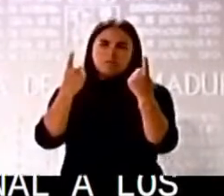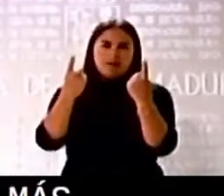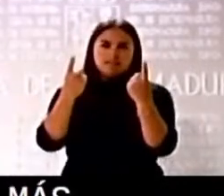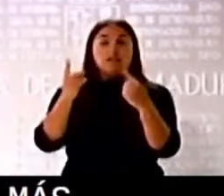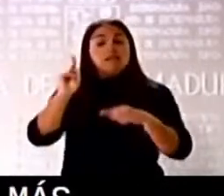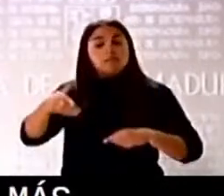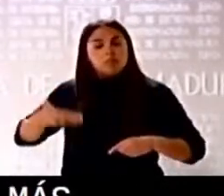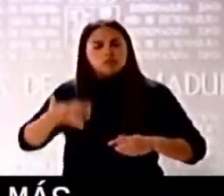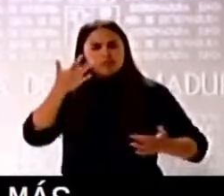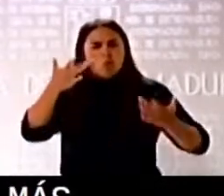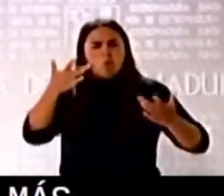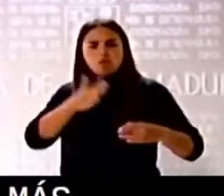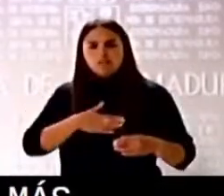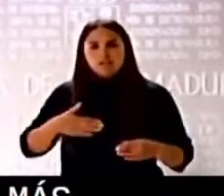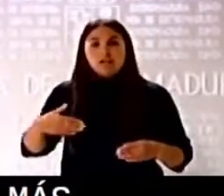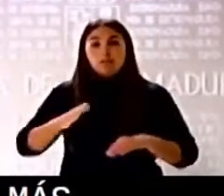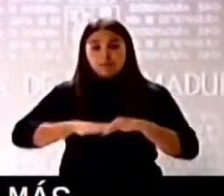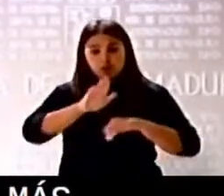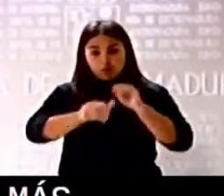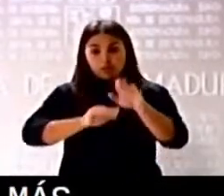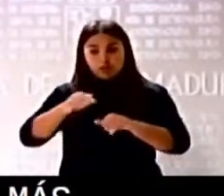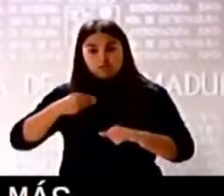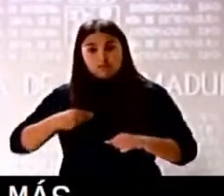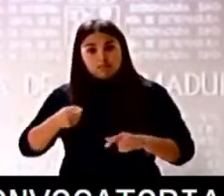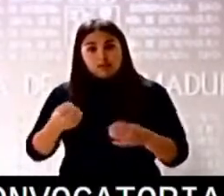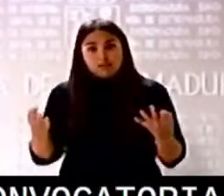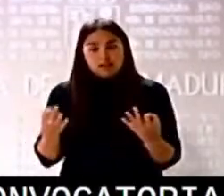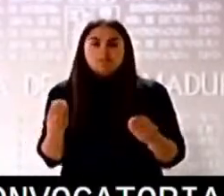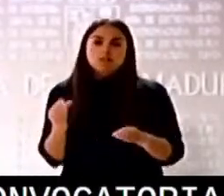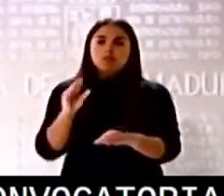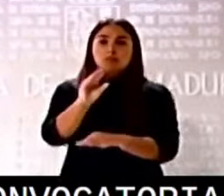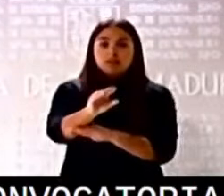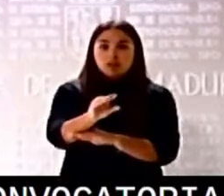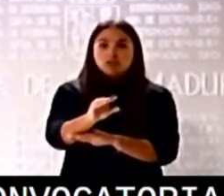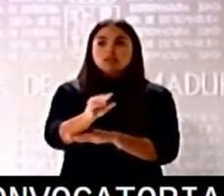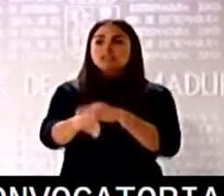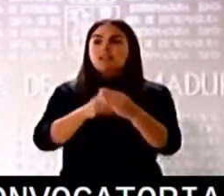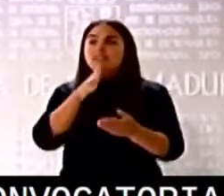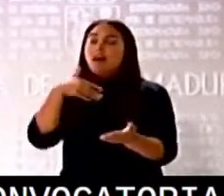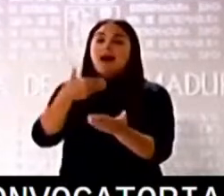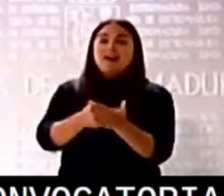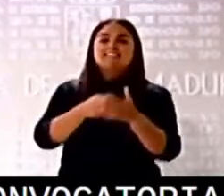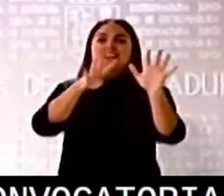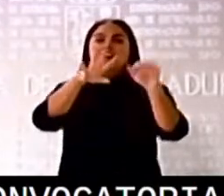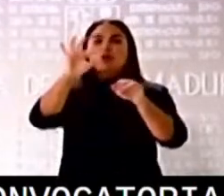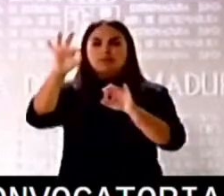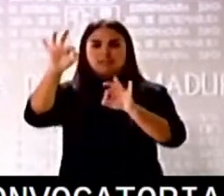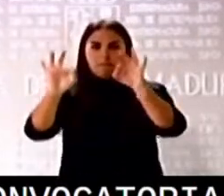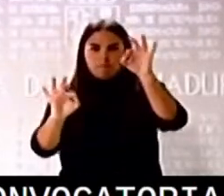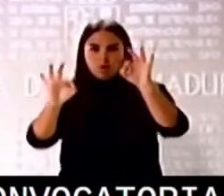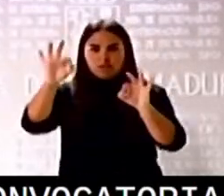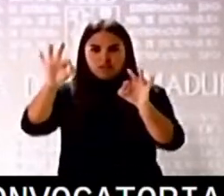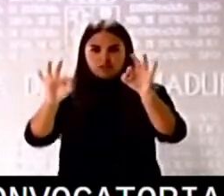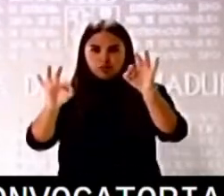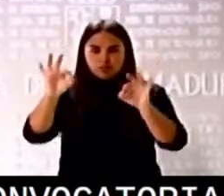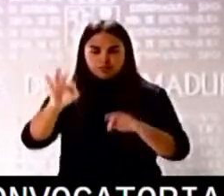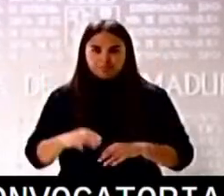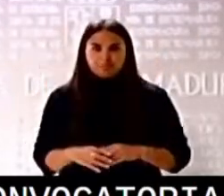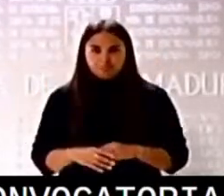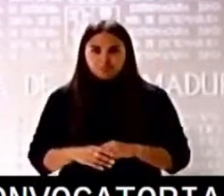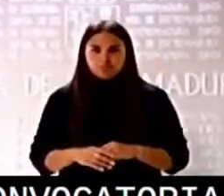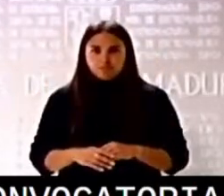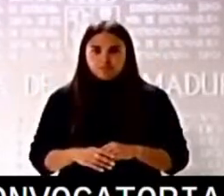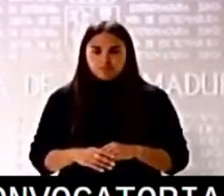que quiero señalar en esta convocatoria es que la subvención será de hasta el 90%